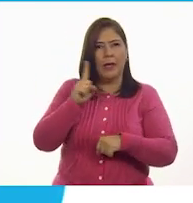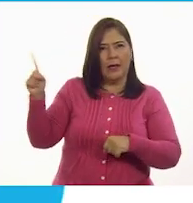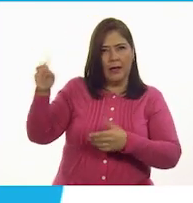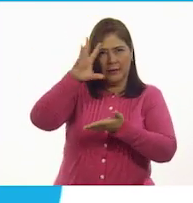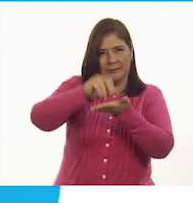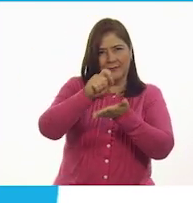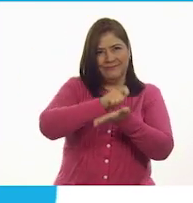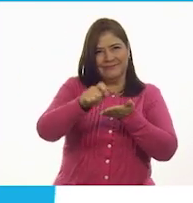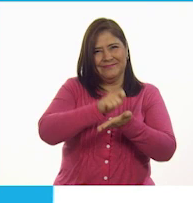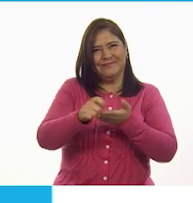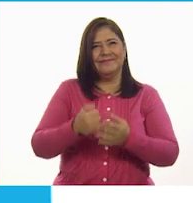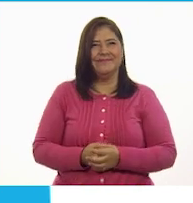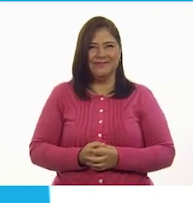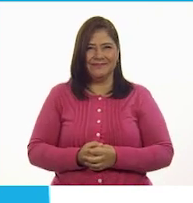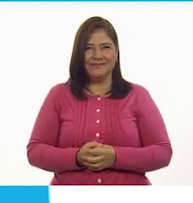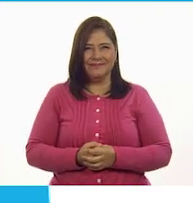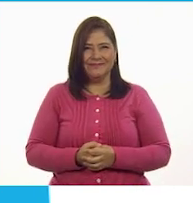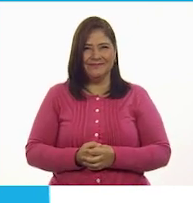5541-720413 con 100 líneas.